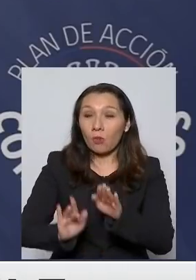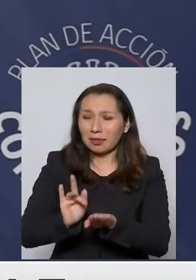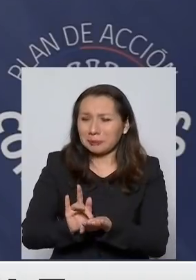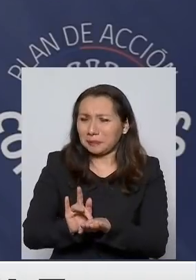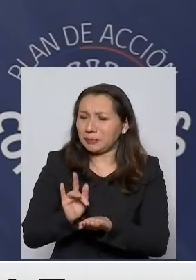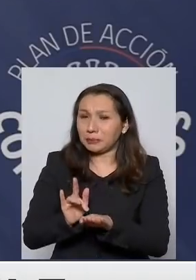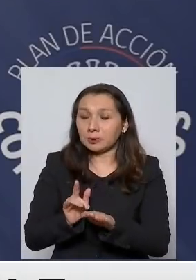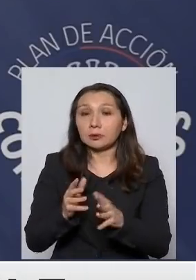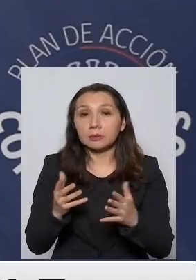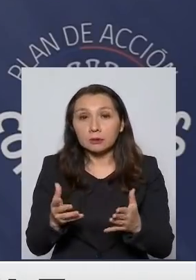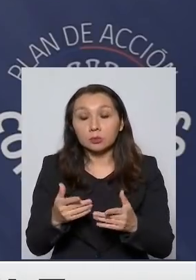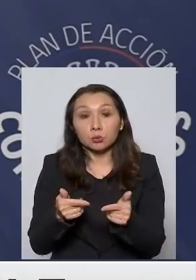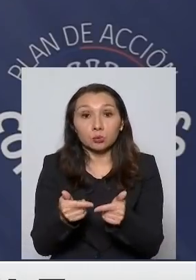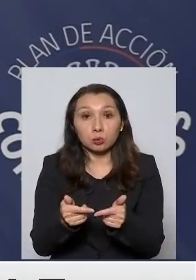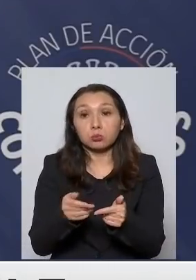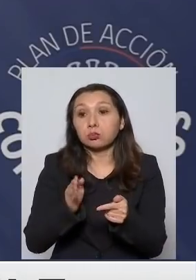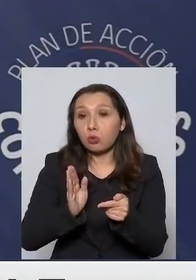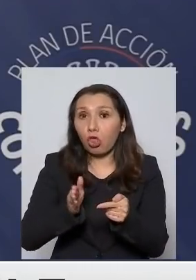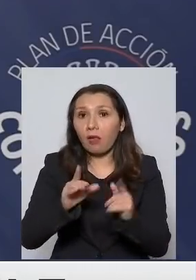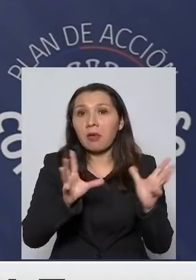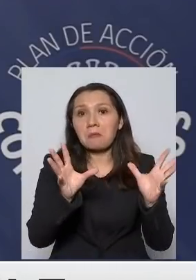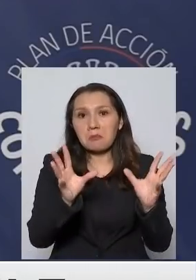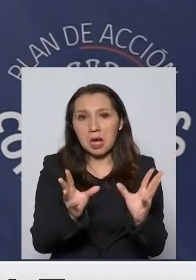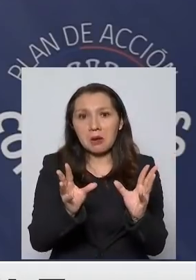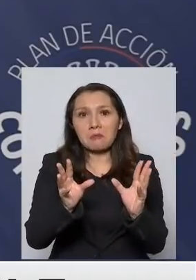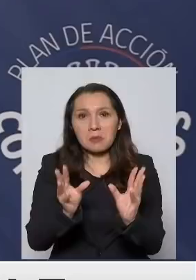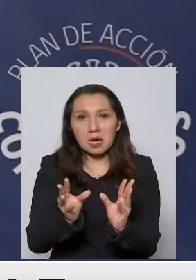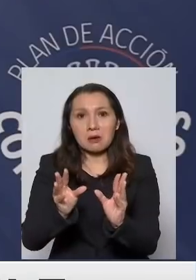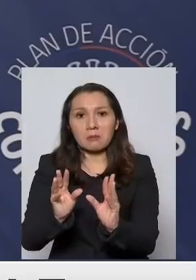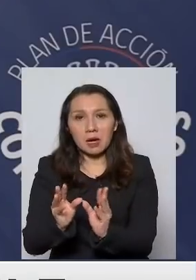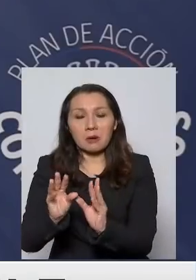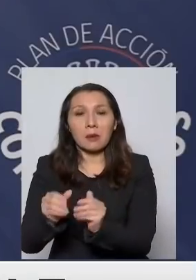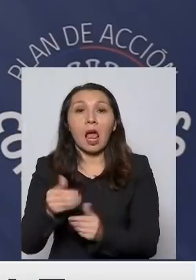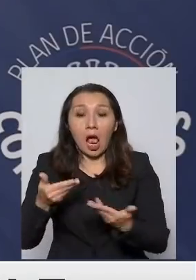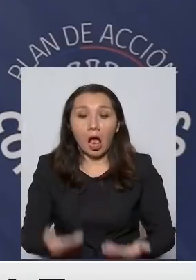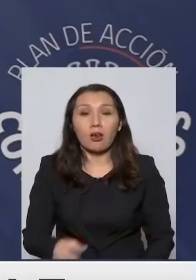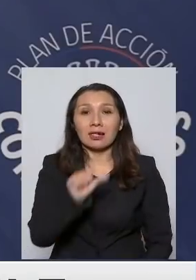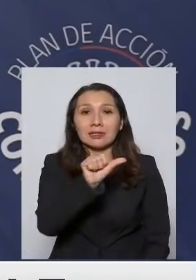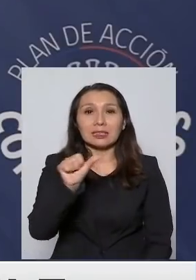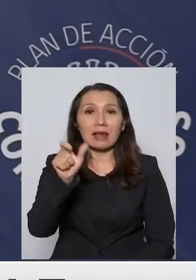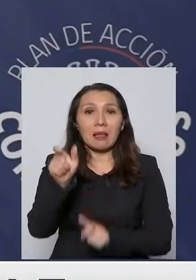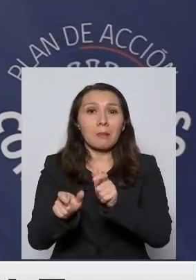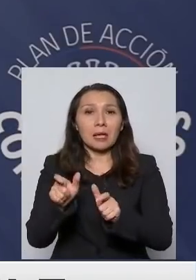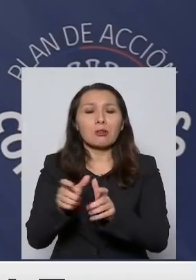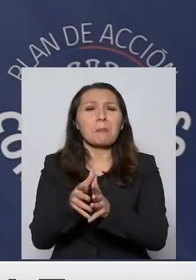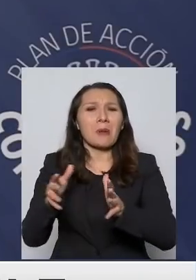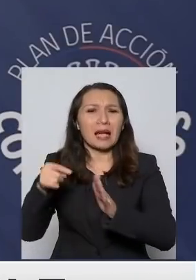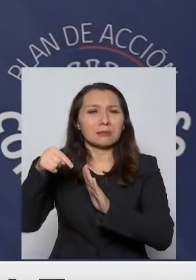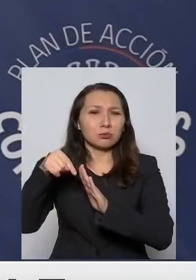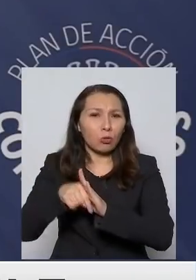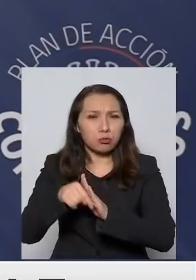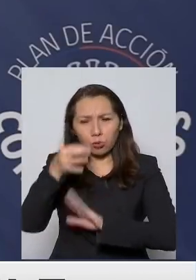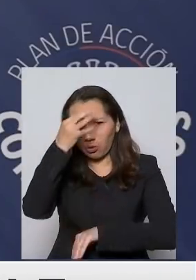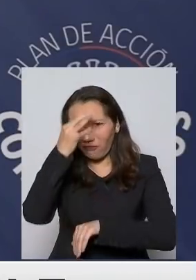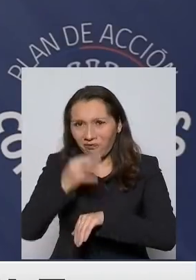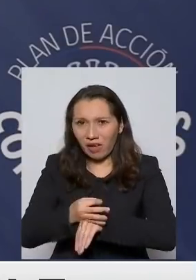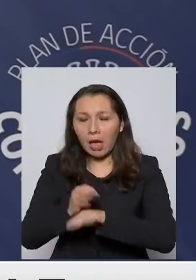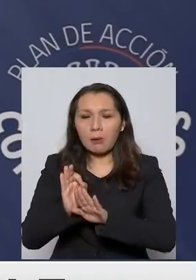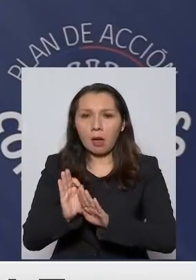críticos, afortunadamente esto sigue reduciéndose. Hoy día tenemos 66 personas que se encuentran en estado crítico.